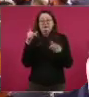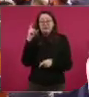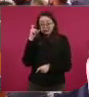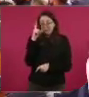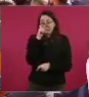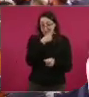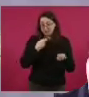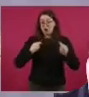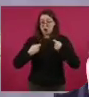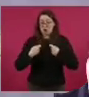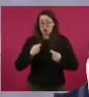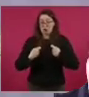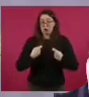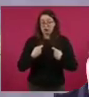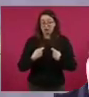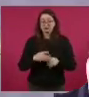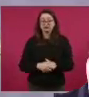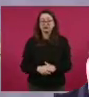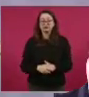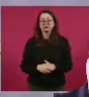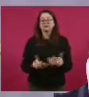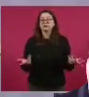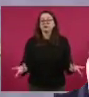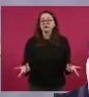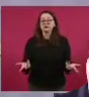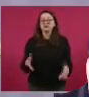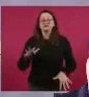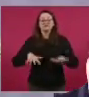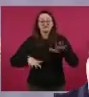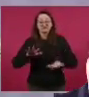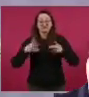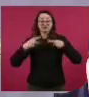complicado. Y a los de a pie, que no son ustedes los